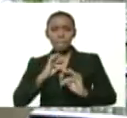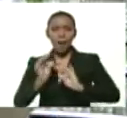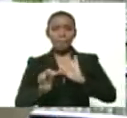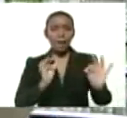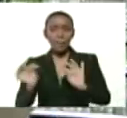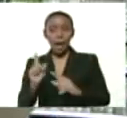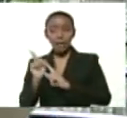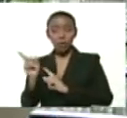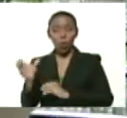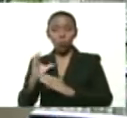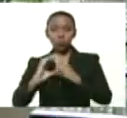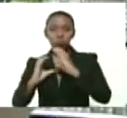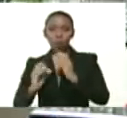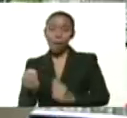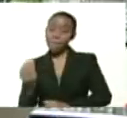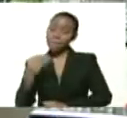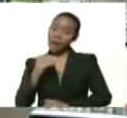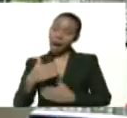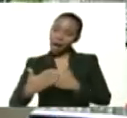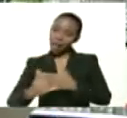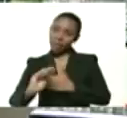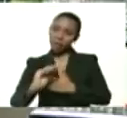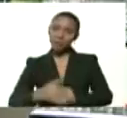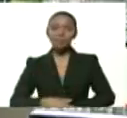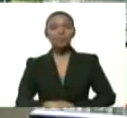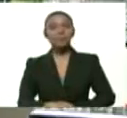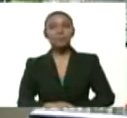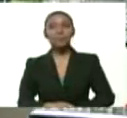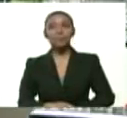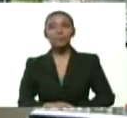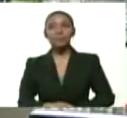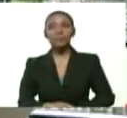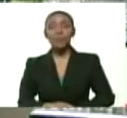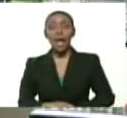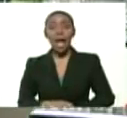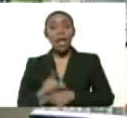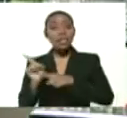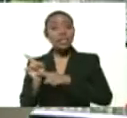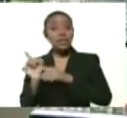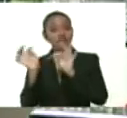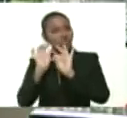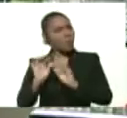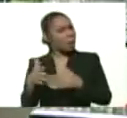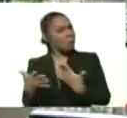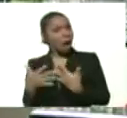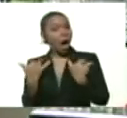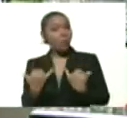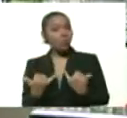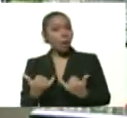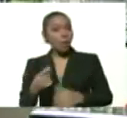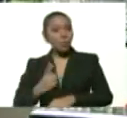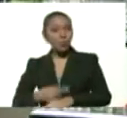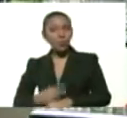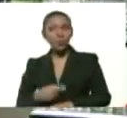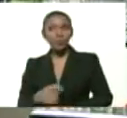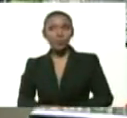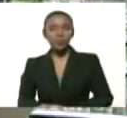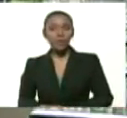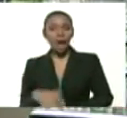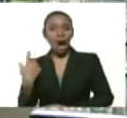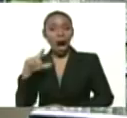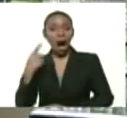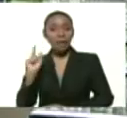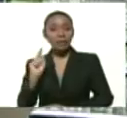conversaremos un poco más adelante. De manera que en los actuales momentos contamos